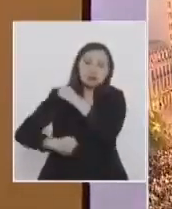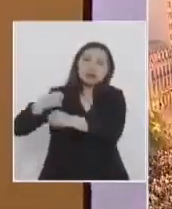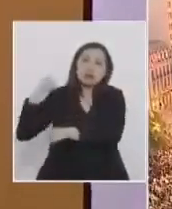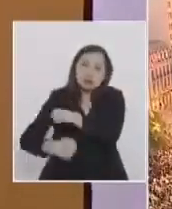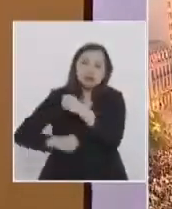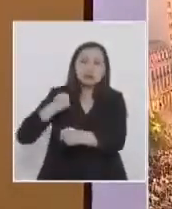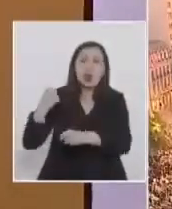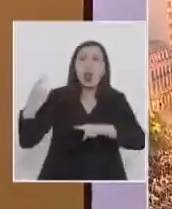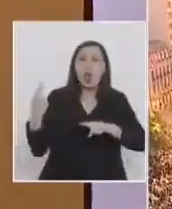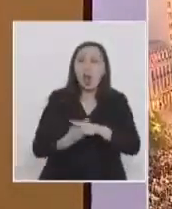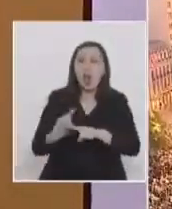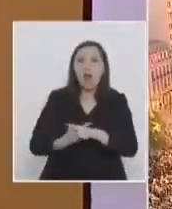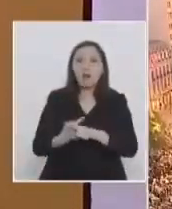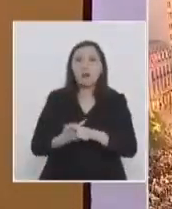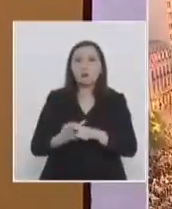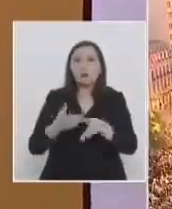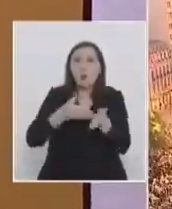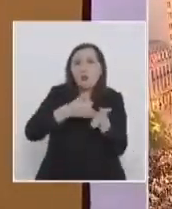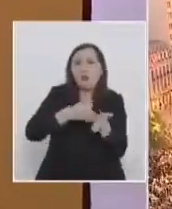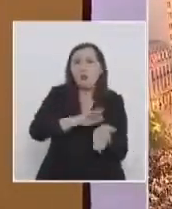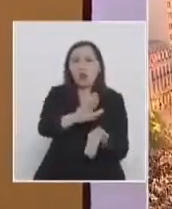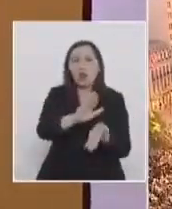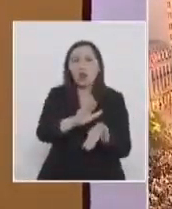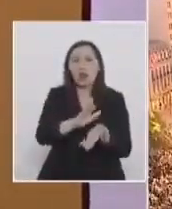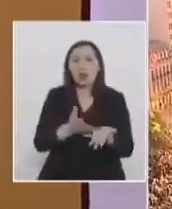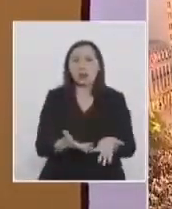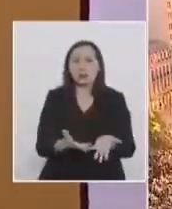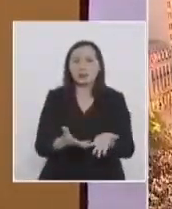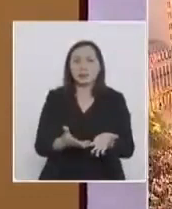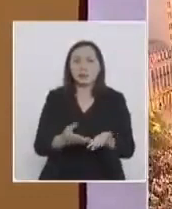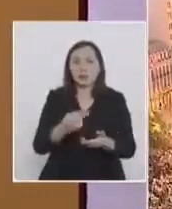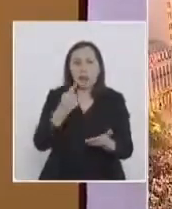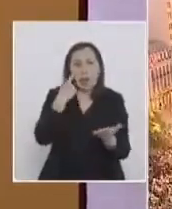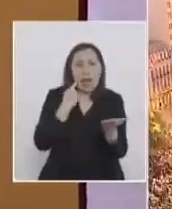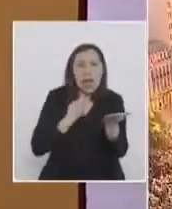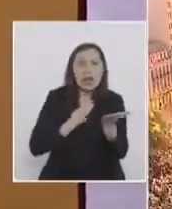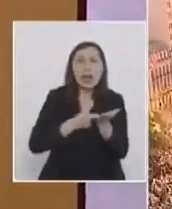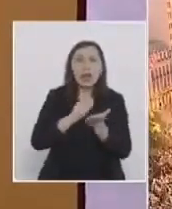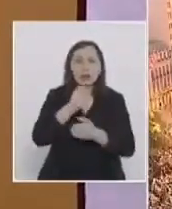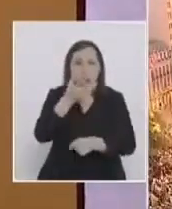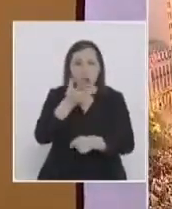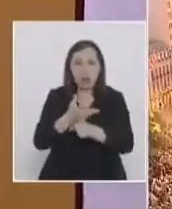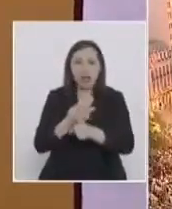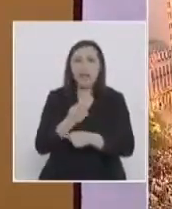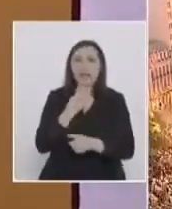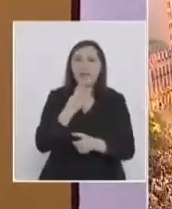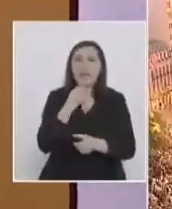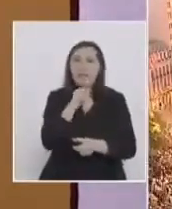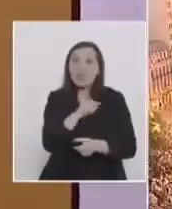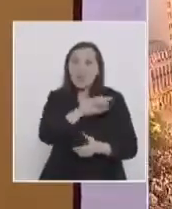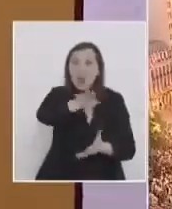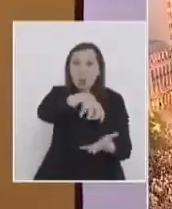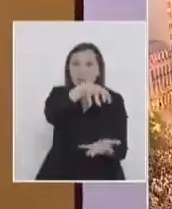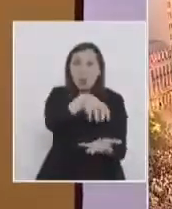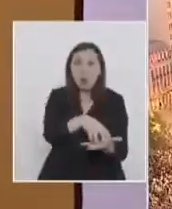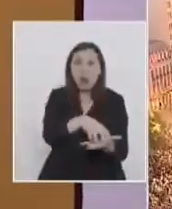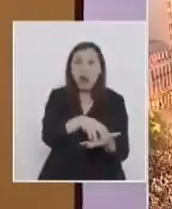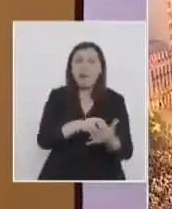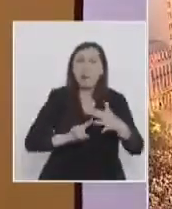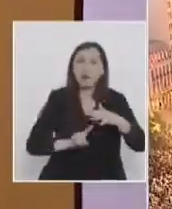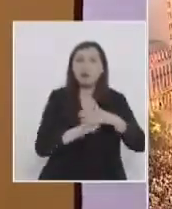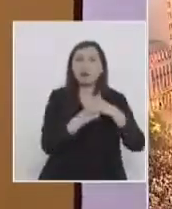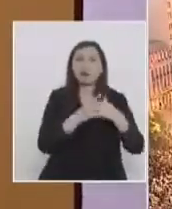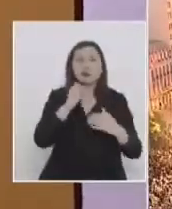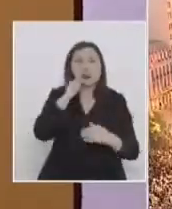después de tantas décadas de abuso y de despojo. El reconocimiento a existir de un pueblo con todo lo que eso